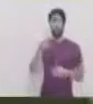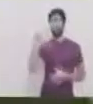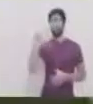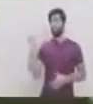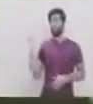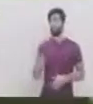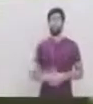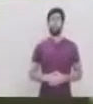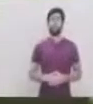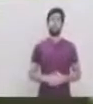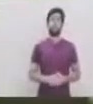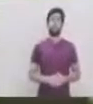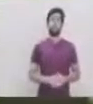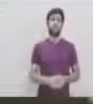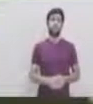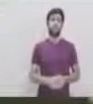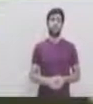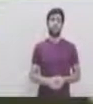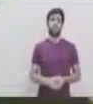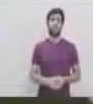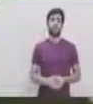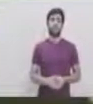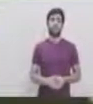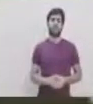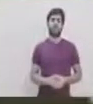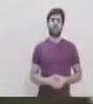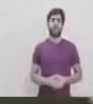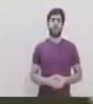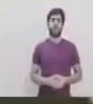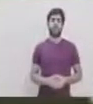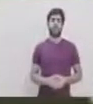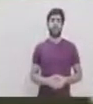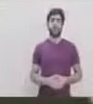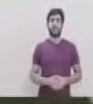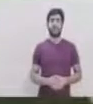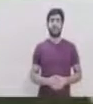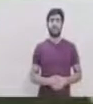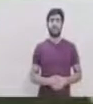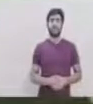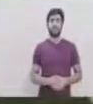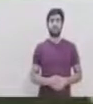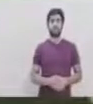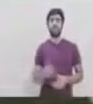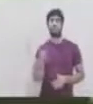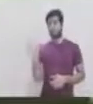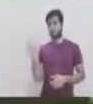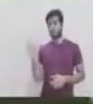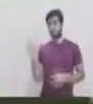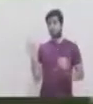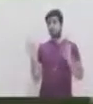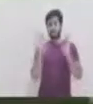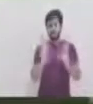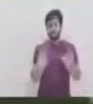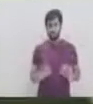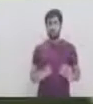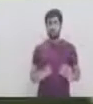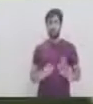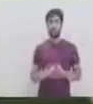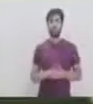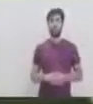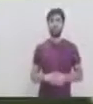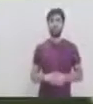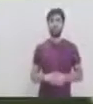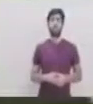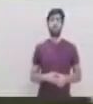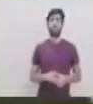nosotros. La letra N va a girar de mi pecho derecho hacia la izquierda y vamos a hacer varios giros,